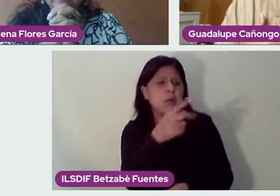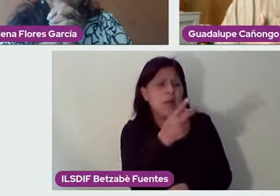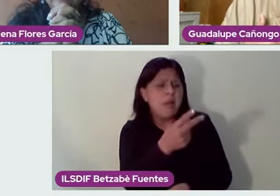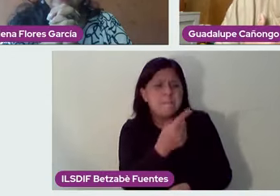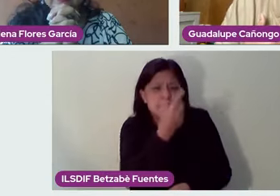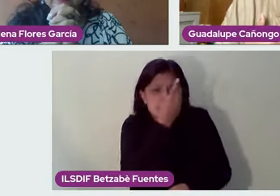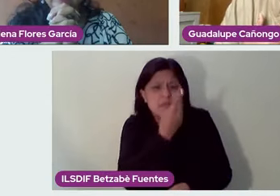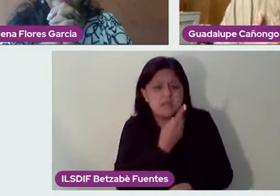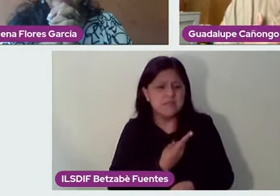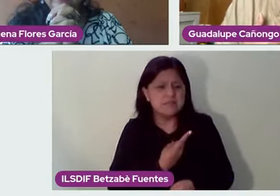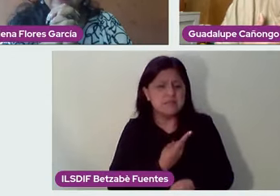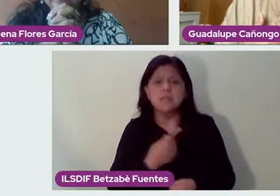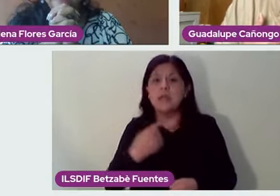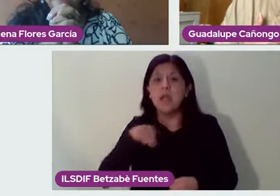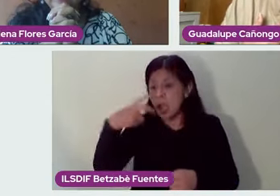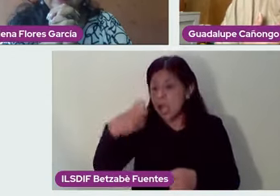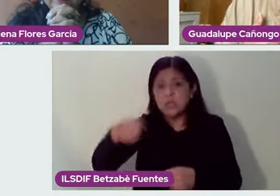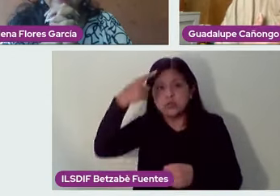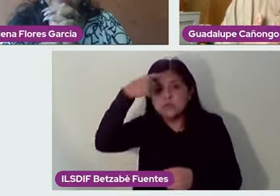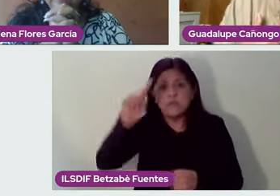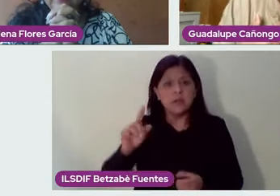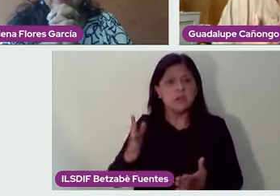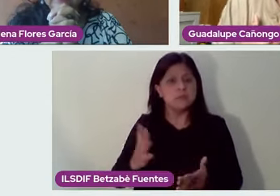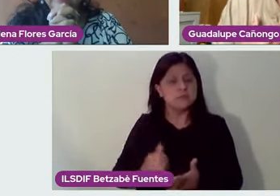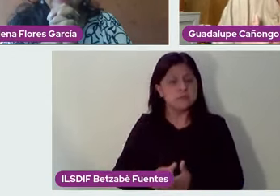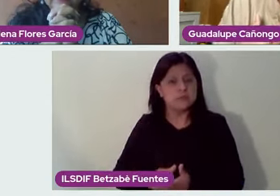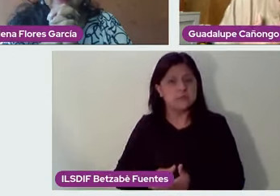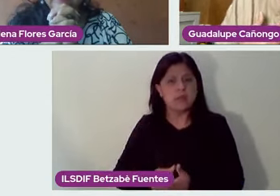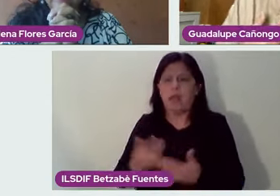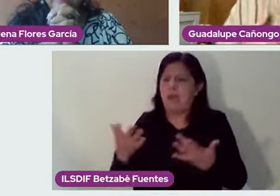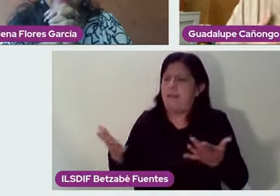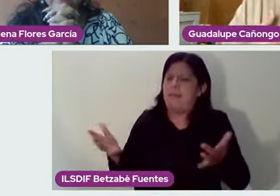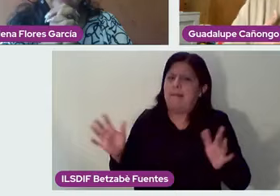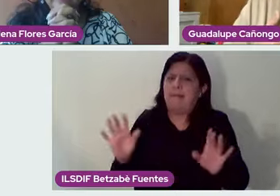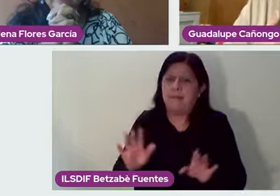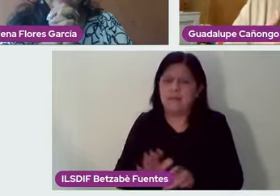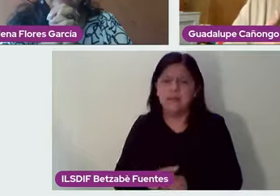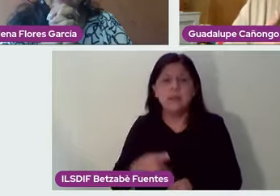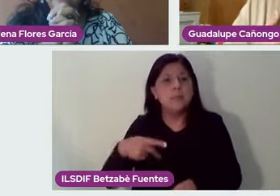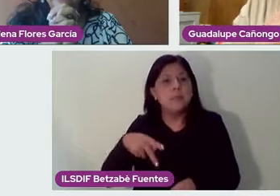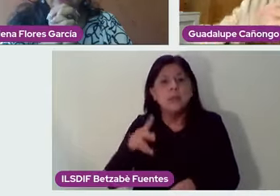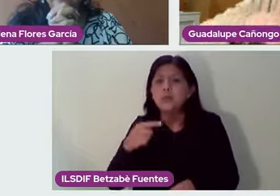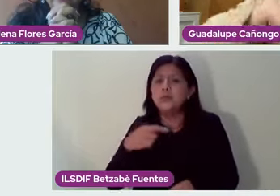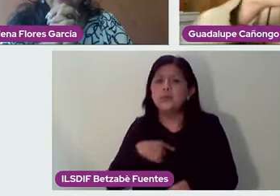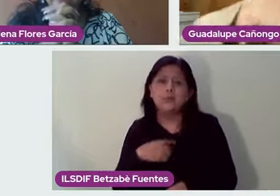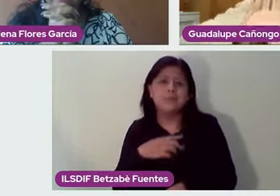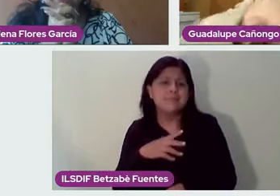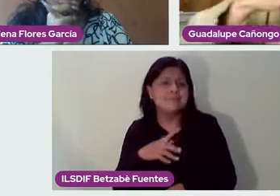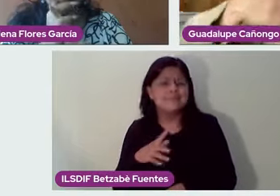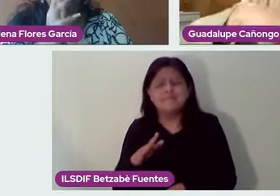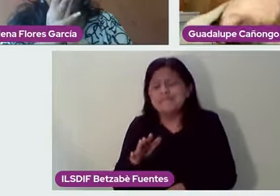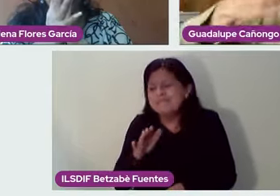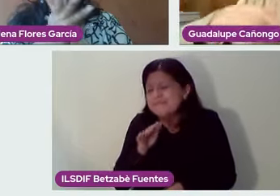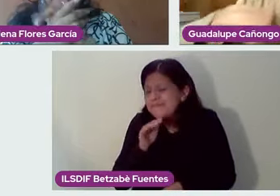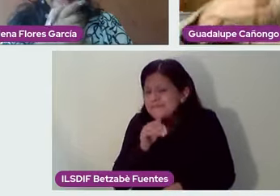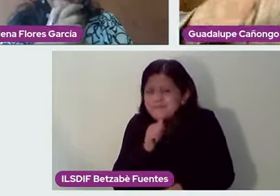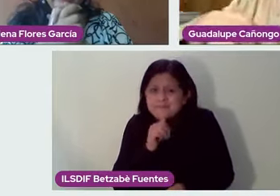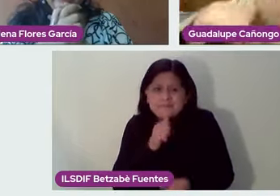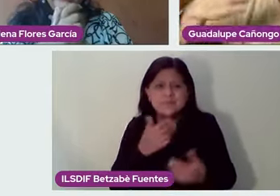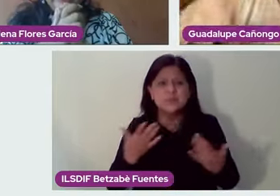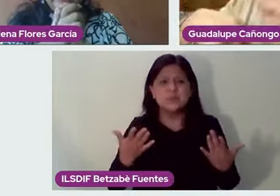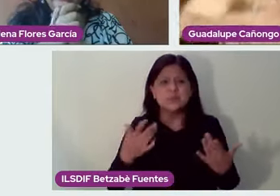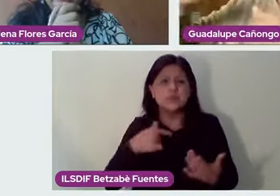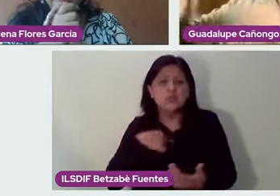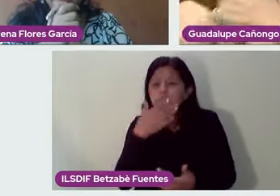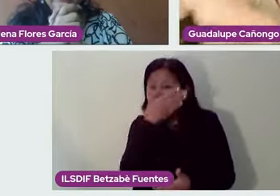que no puedo hacer algo que dicen que es sencillísimo, ¿no? Y entonces es una bola